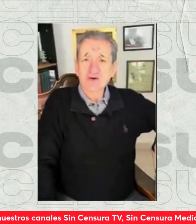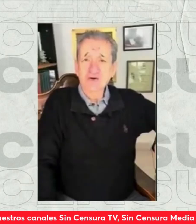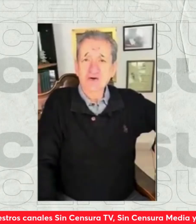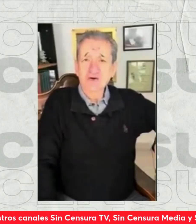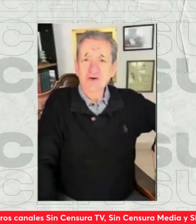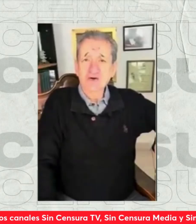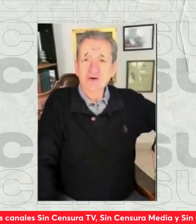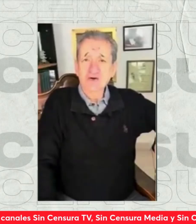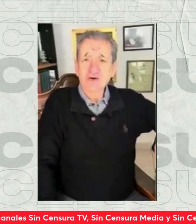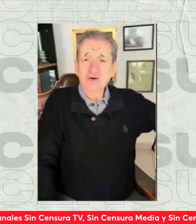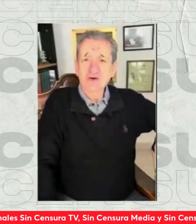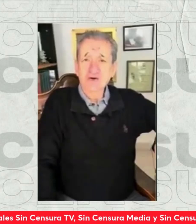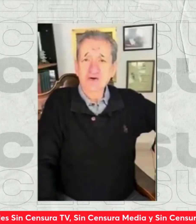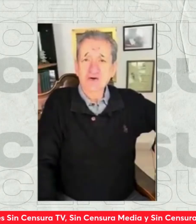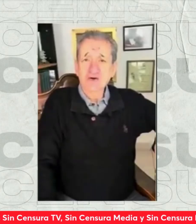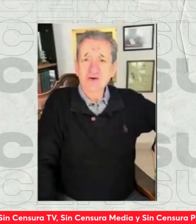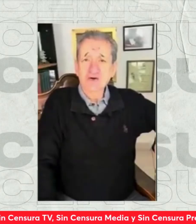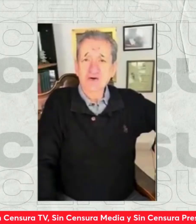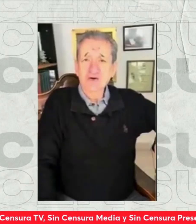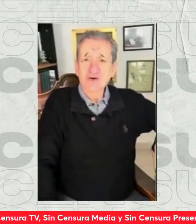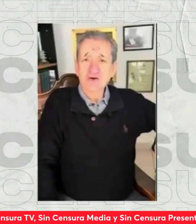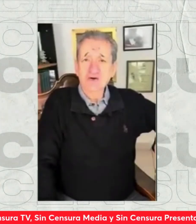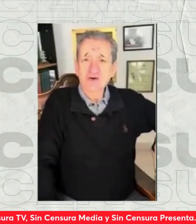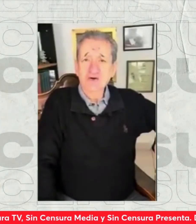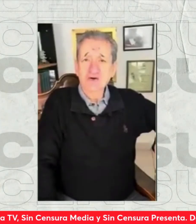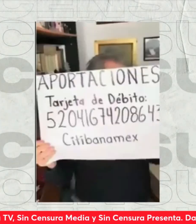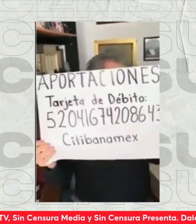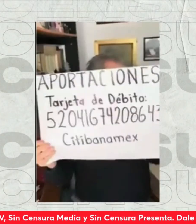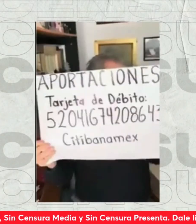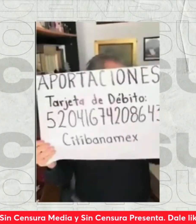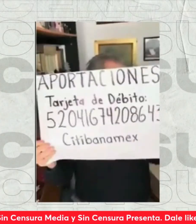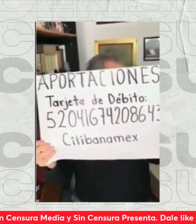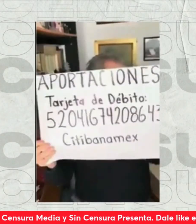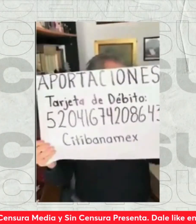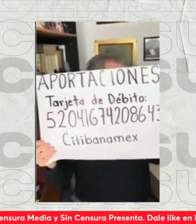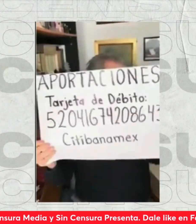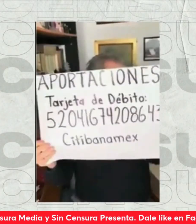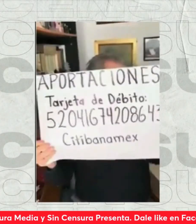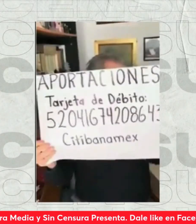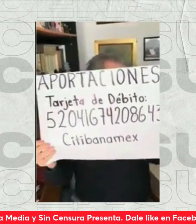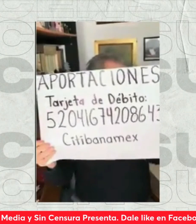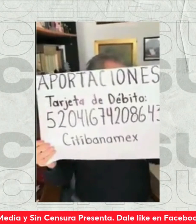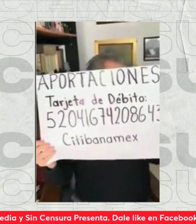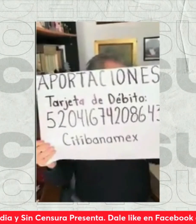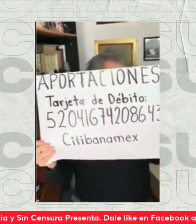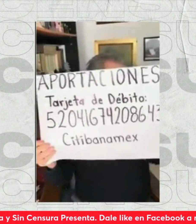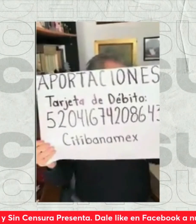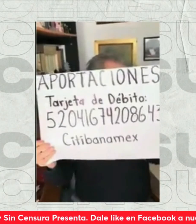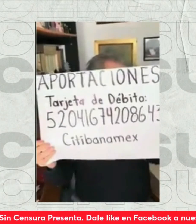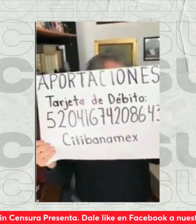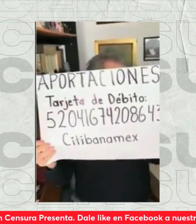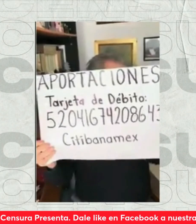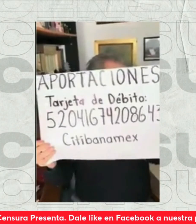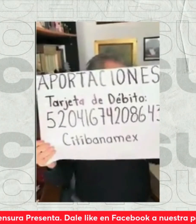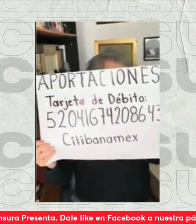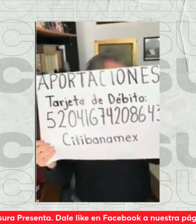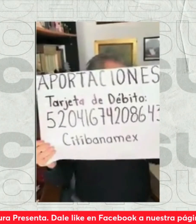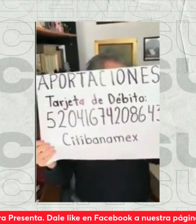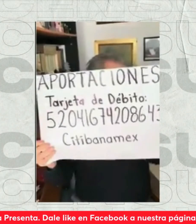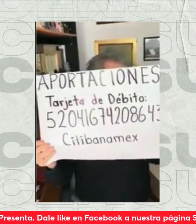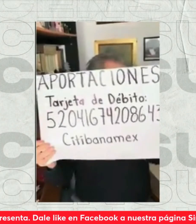legal. Está registrado debidamente. Y por otro lado, vuelvo a